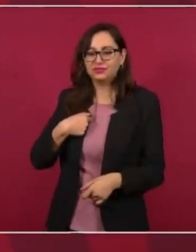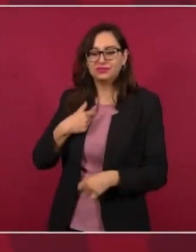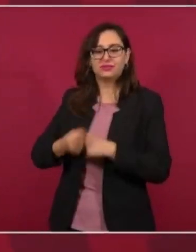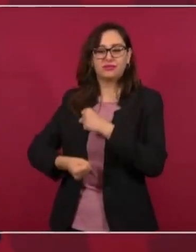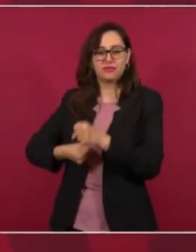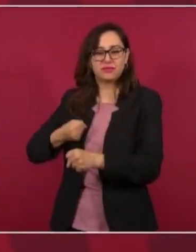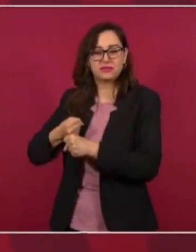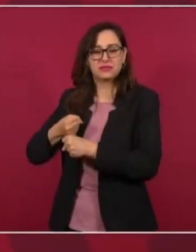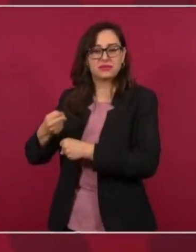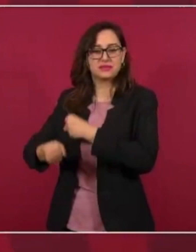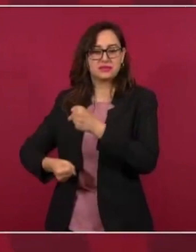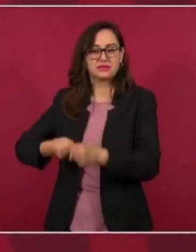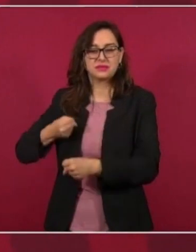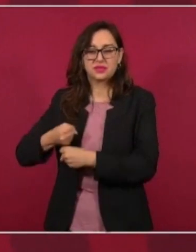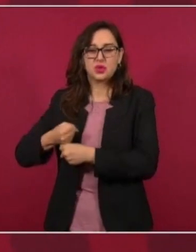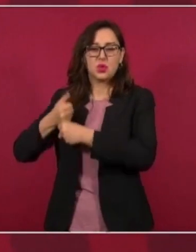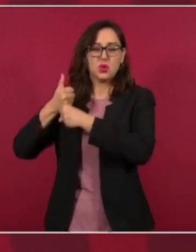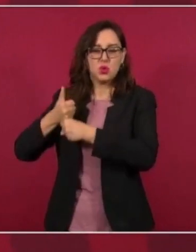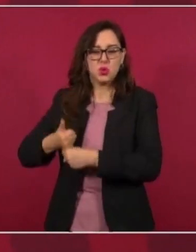y no personalizo,